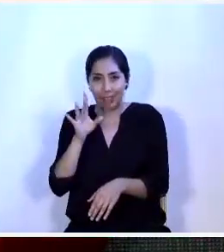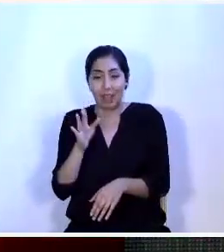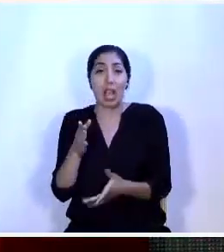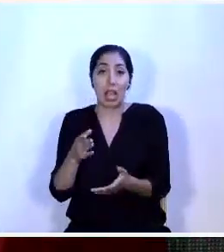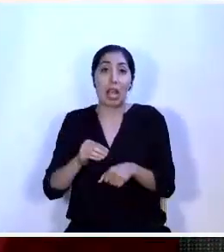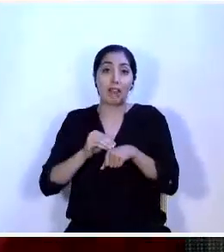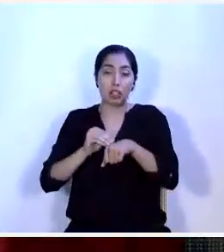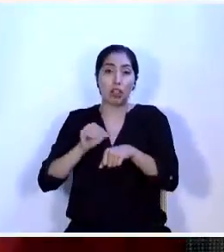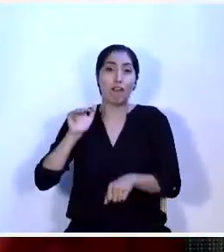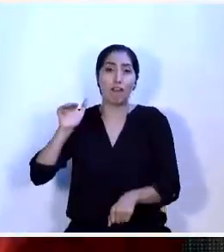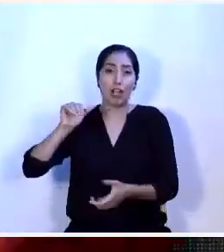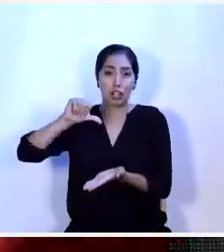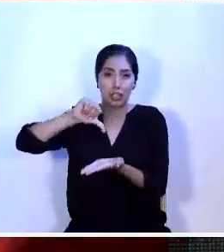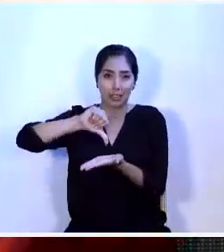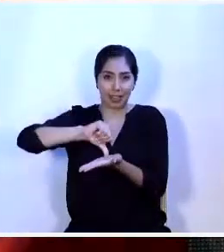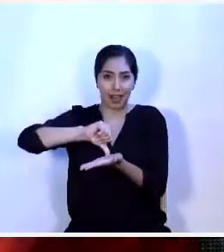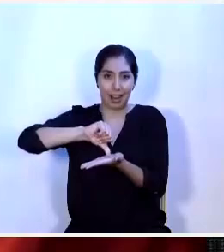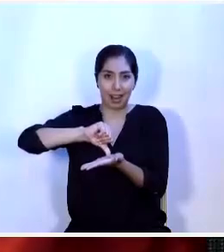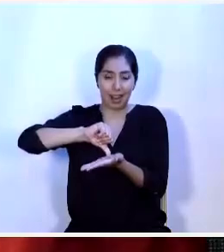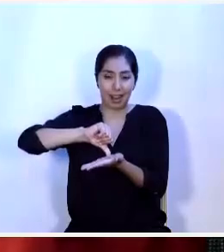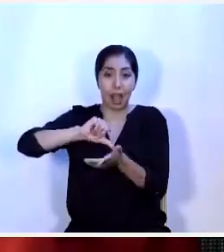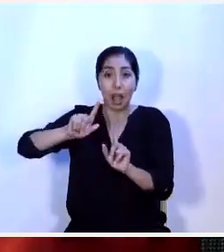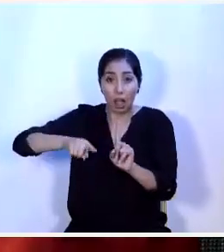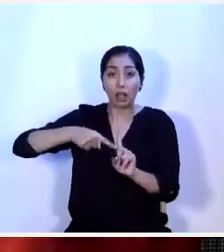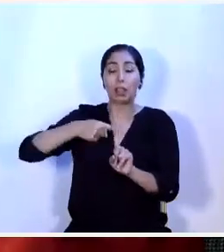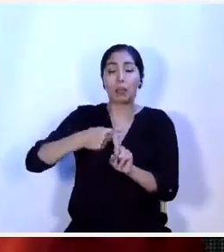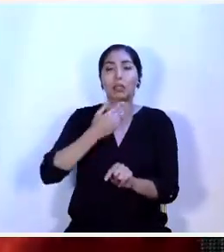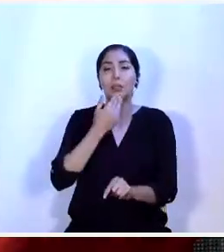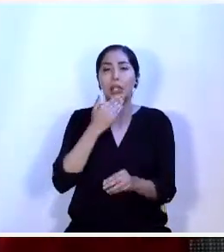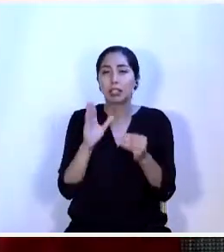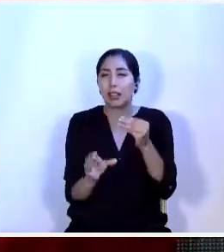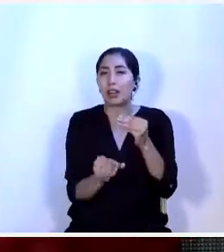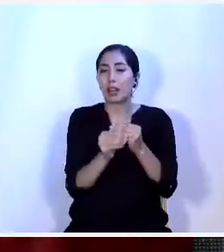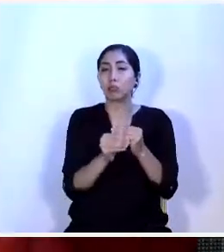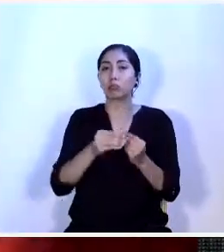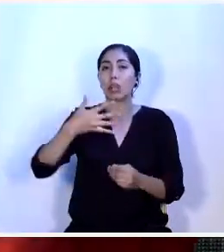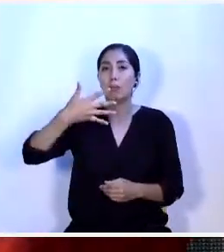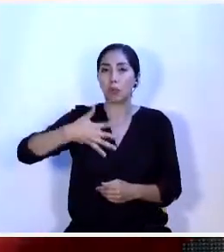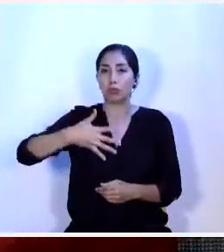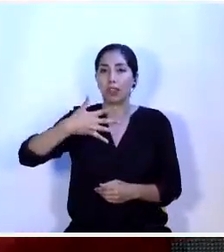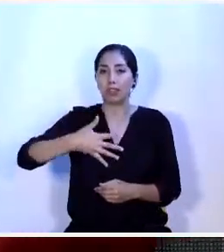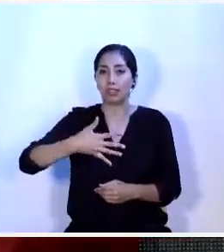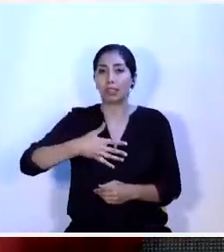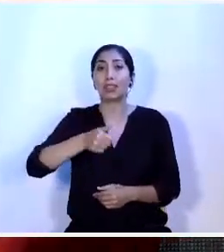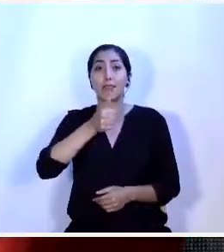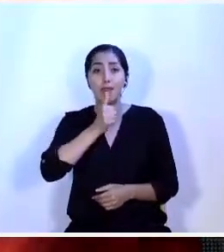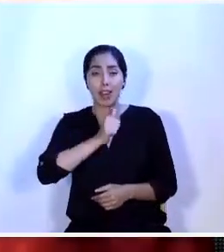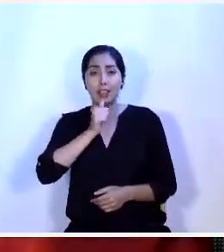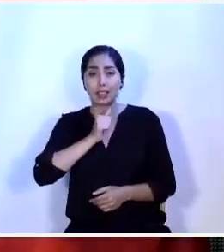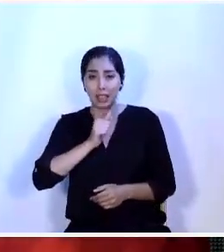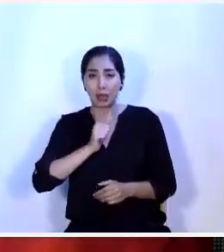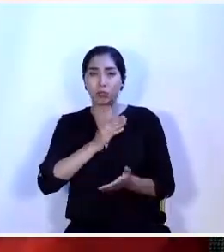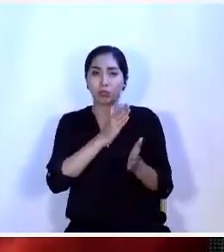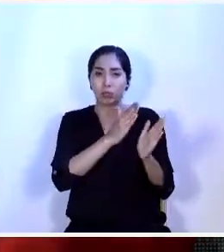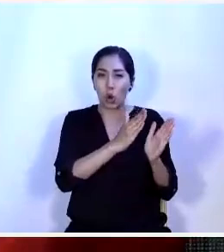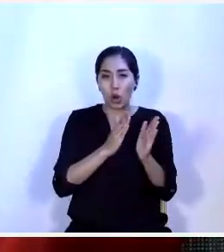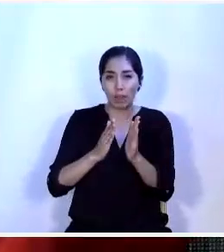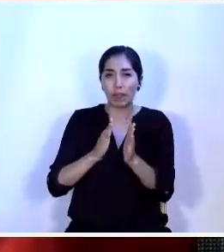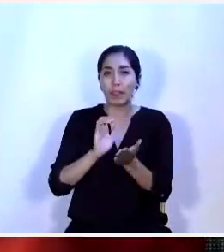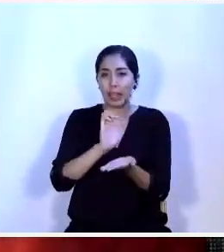Central. Vamos a heredar, además, un importante déficit fiscal estructural y una mayor deuda